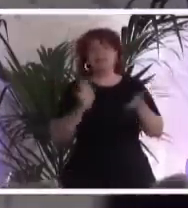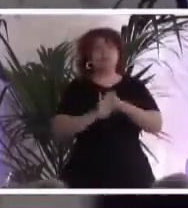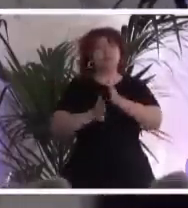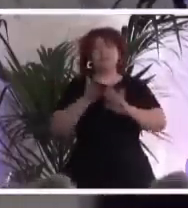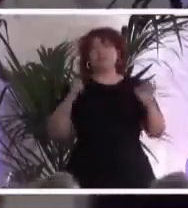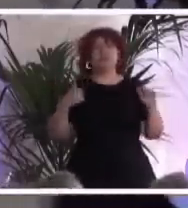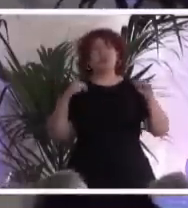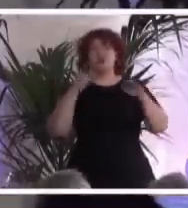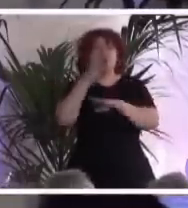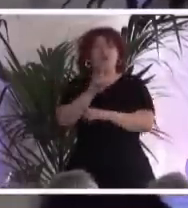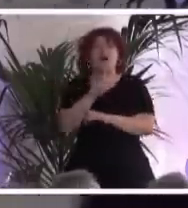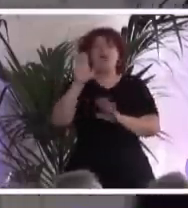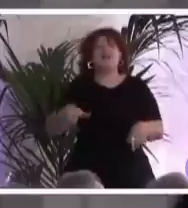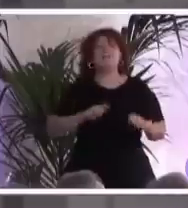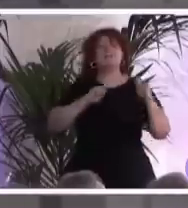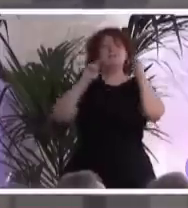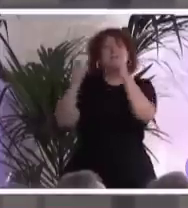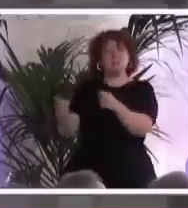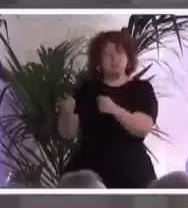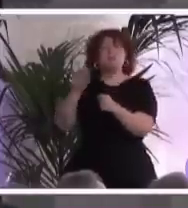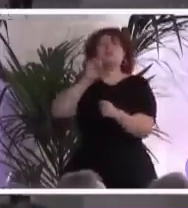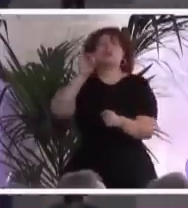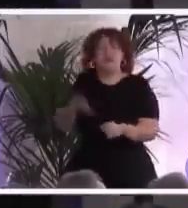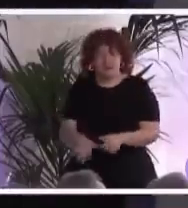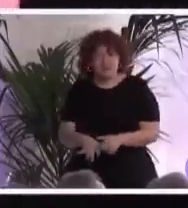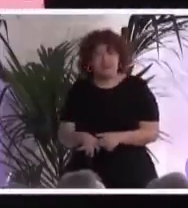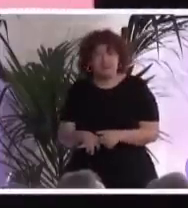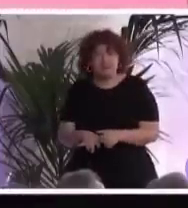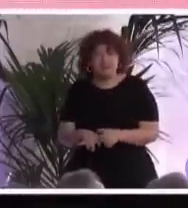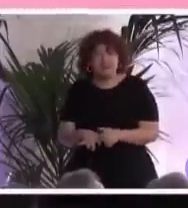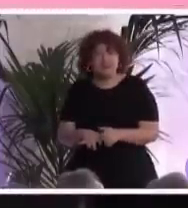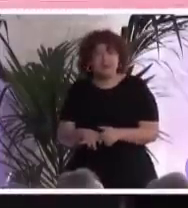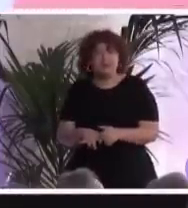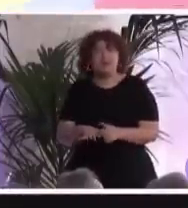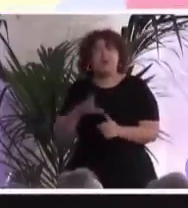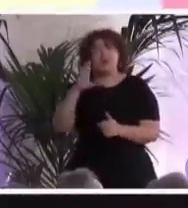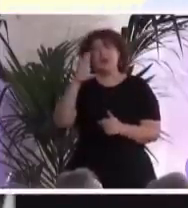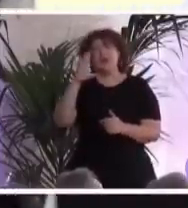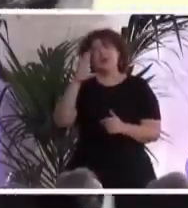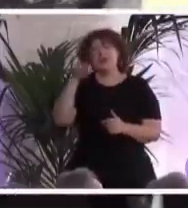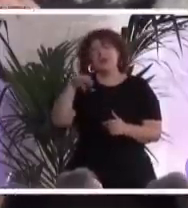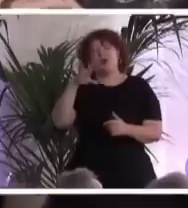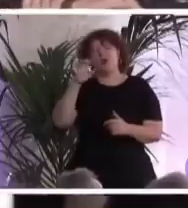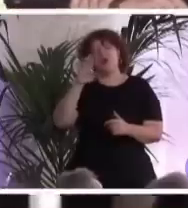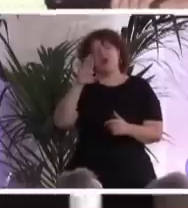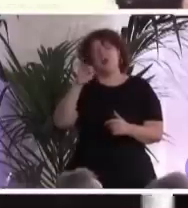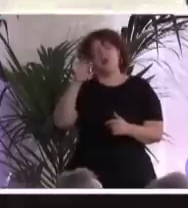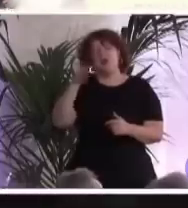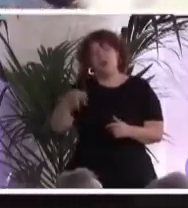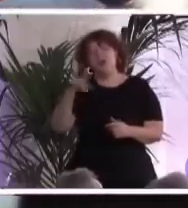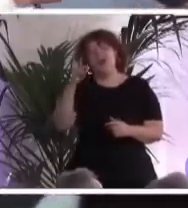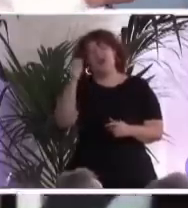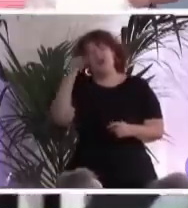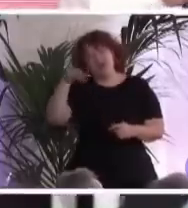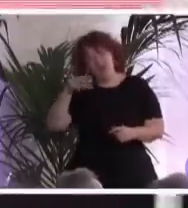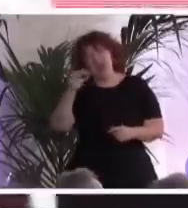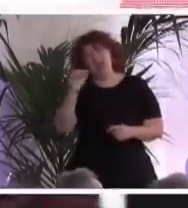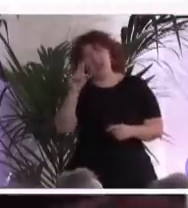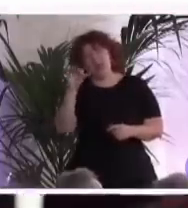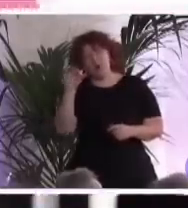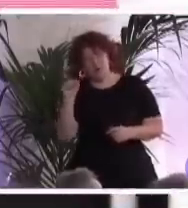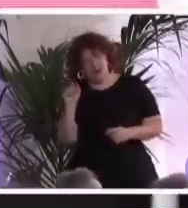elegida presidenta de la asamblea de Madrid Concepción dan causa